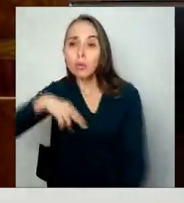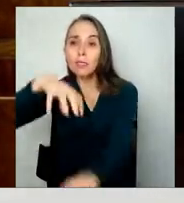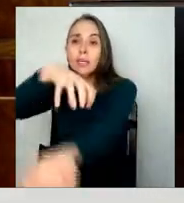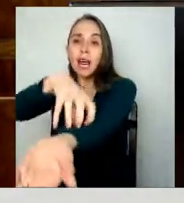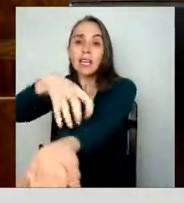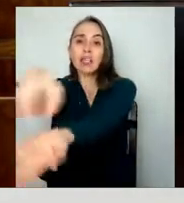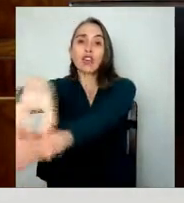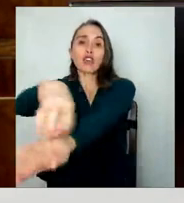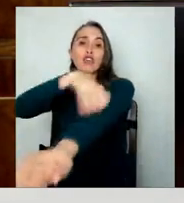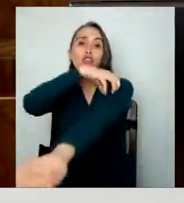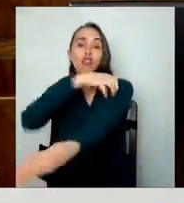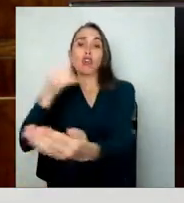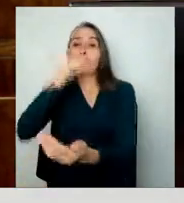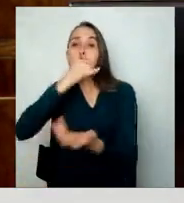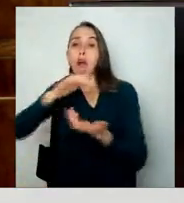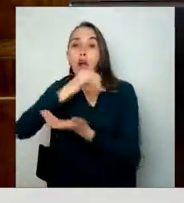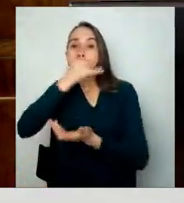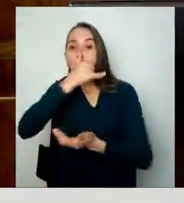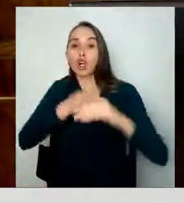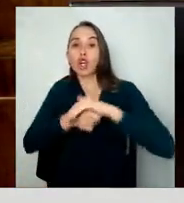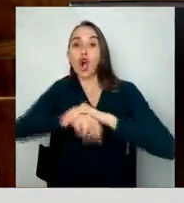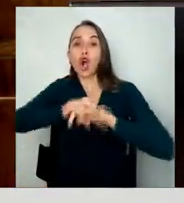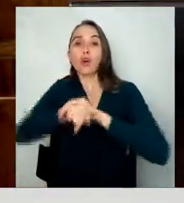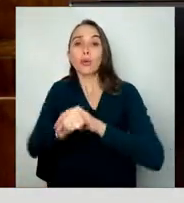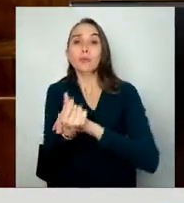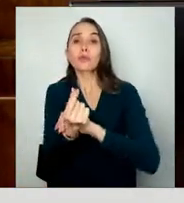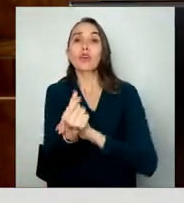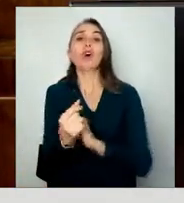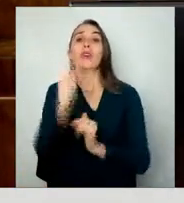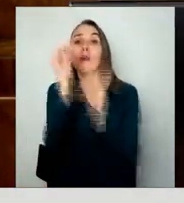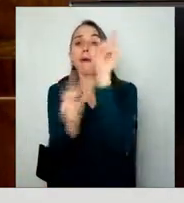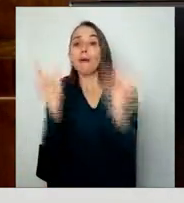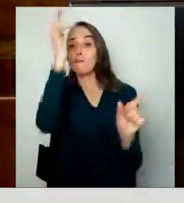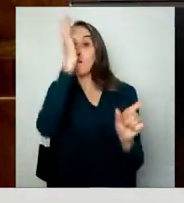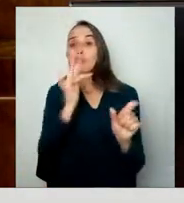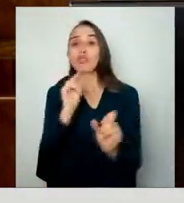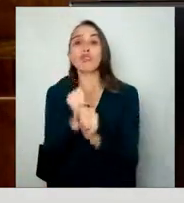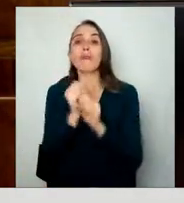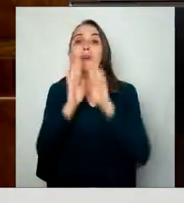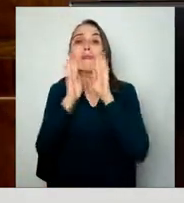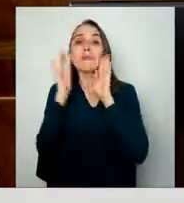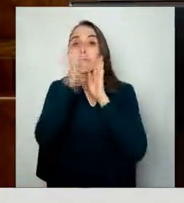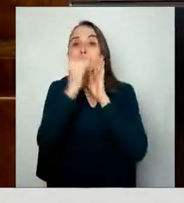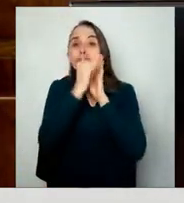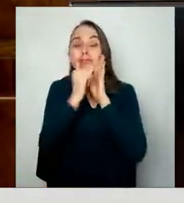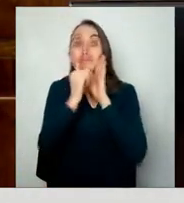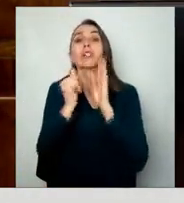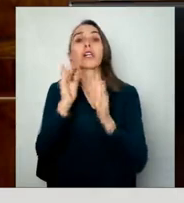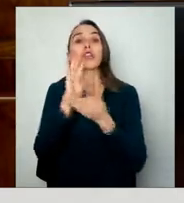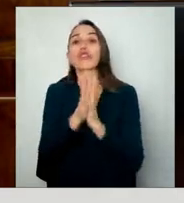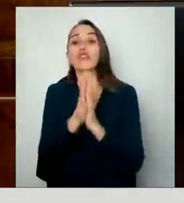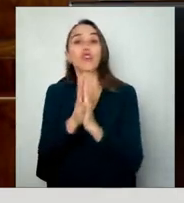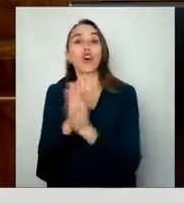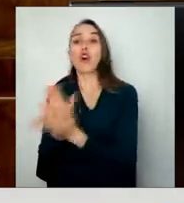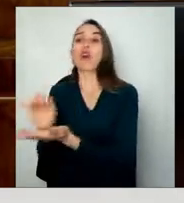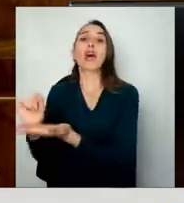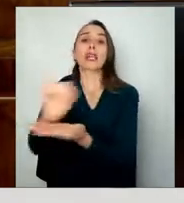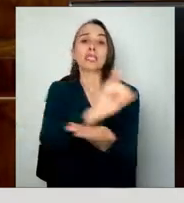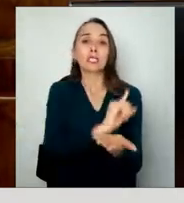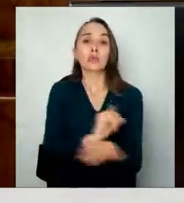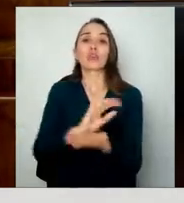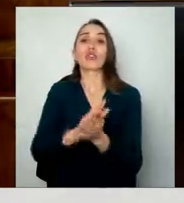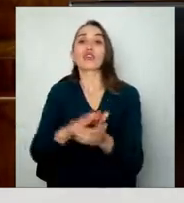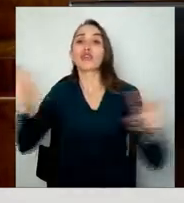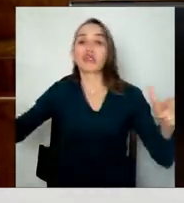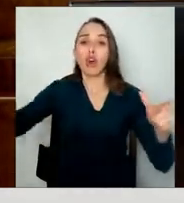esto y la corrupción y la falta de probidad puede estar en todos los segmentos de nuestra sociedad y en todos los territorios también lo hemos vivido